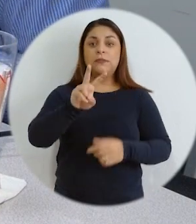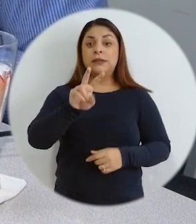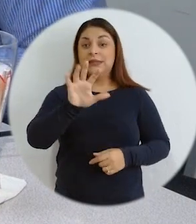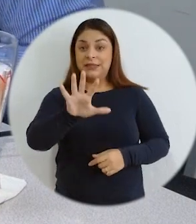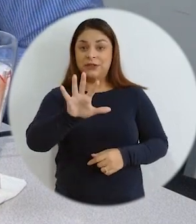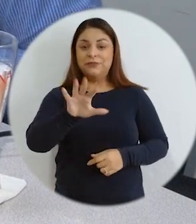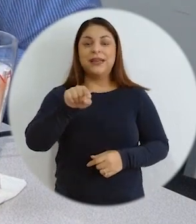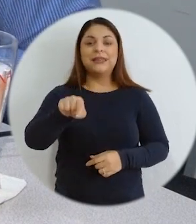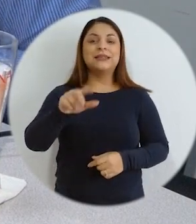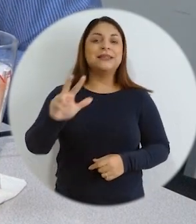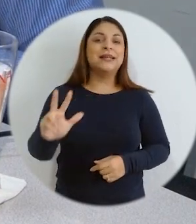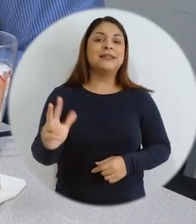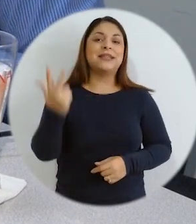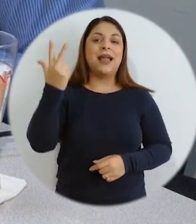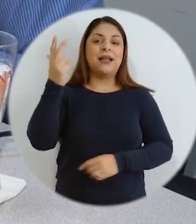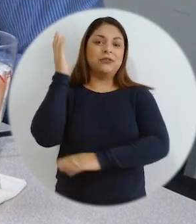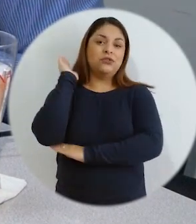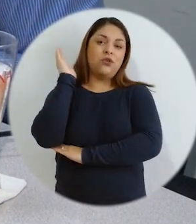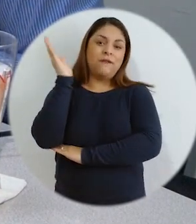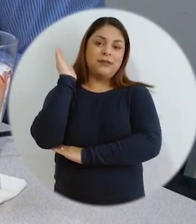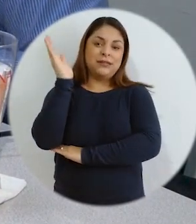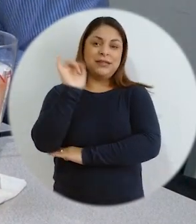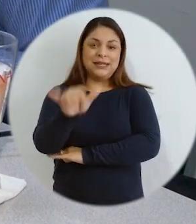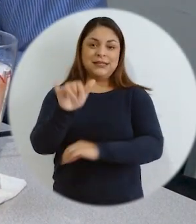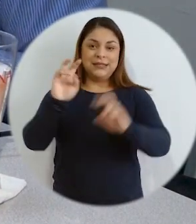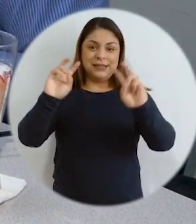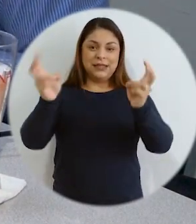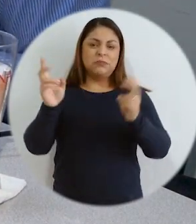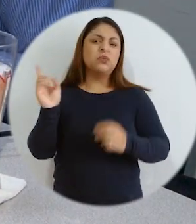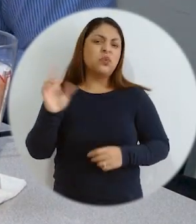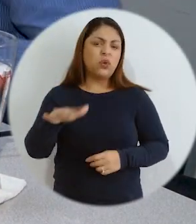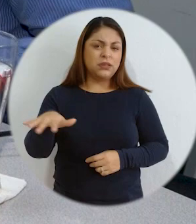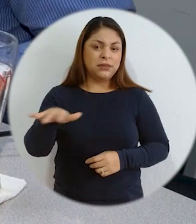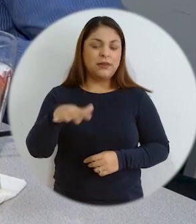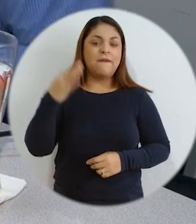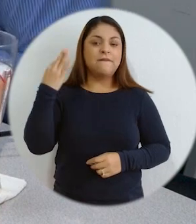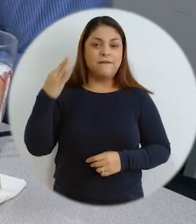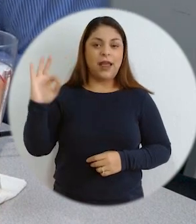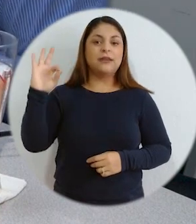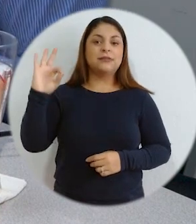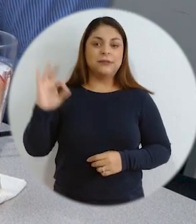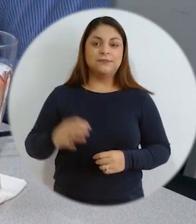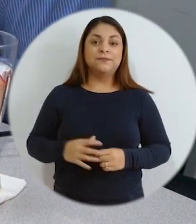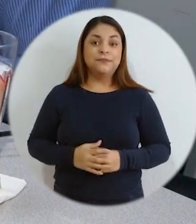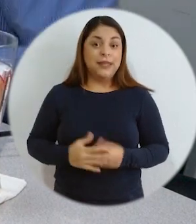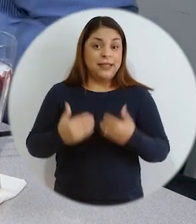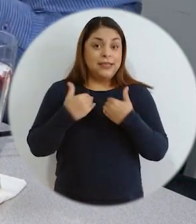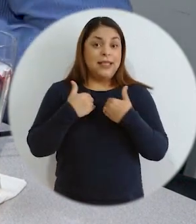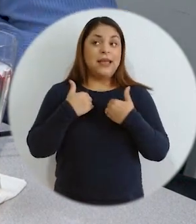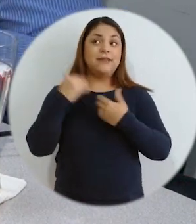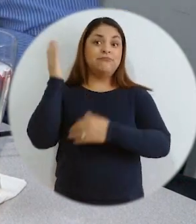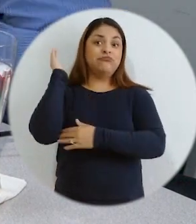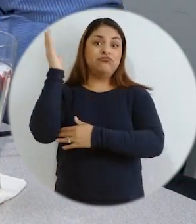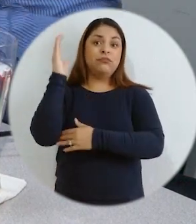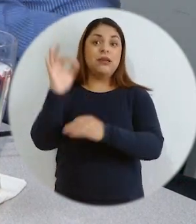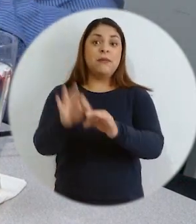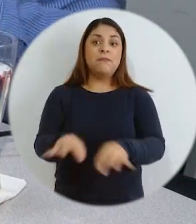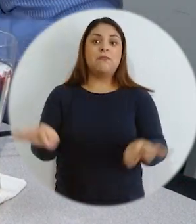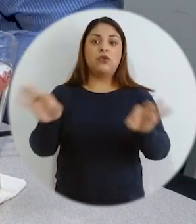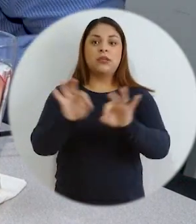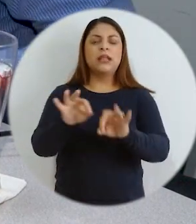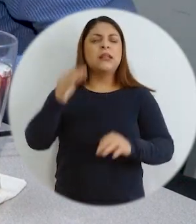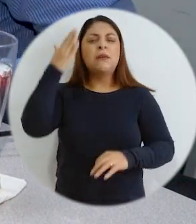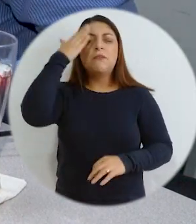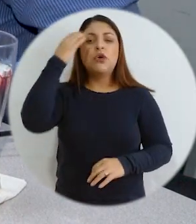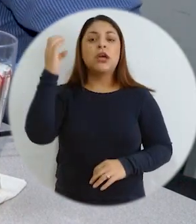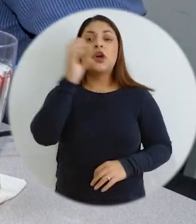el 2025, se va a estar llevando la tercera conferencia sobre este tema en Francia. Tiene una particularidad